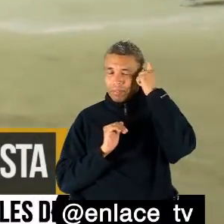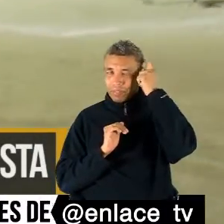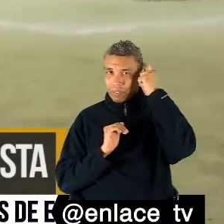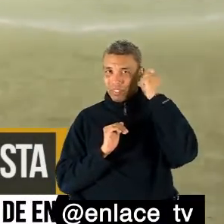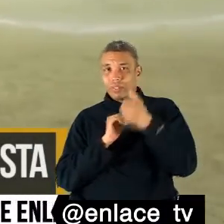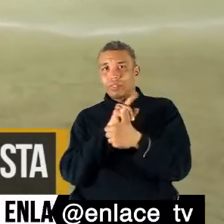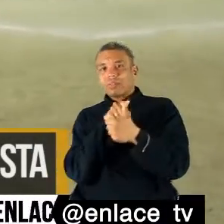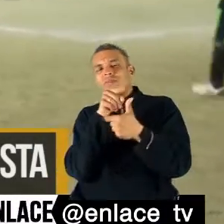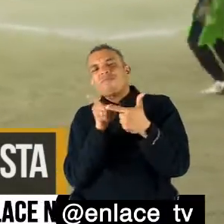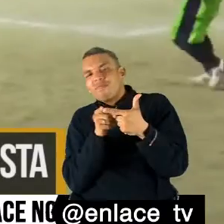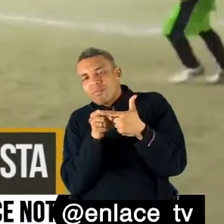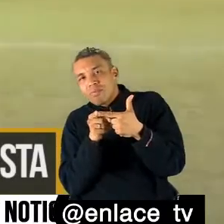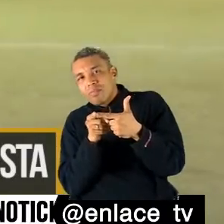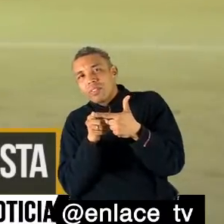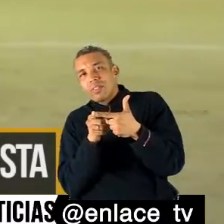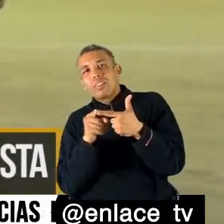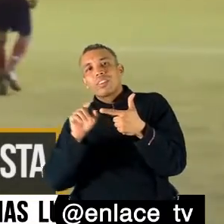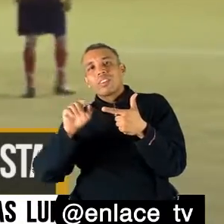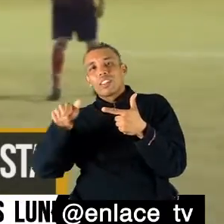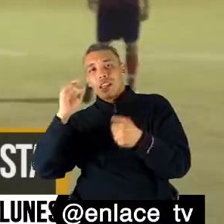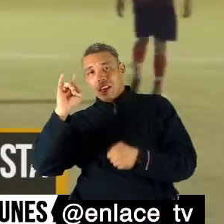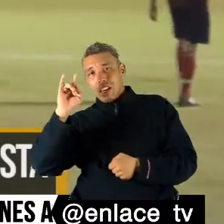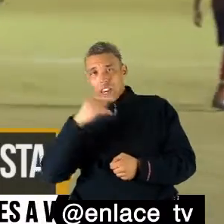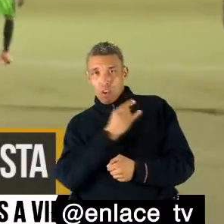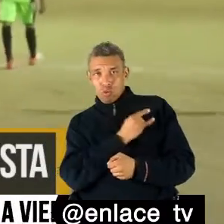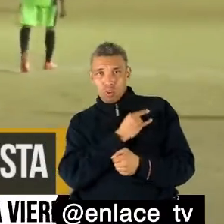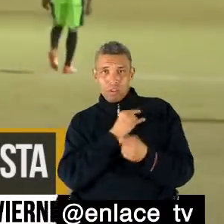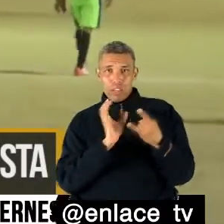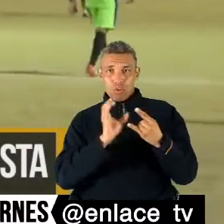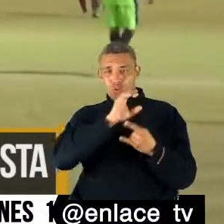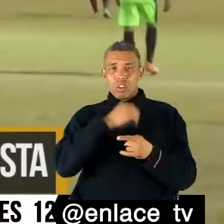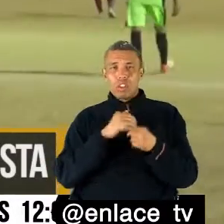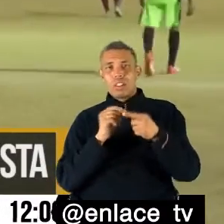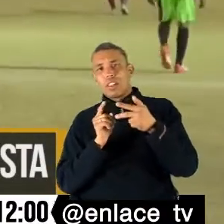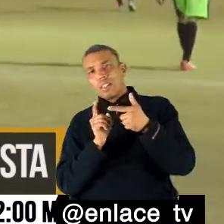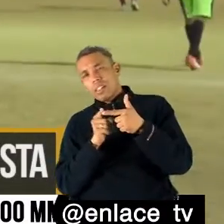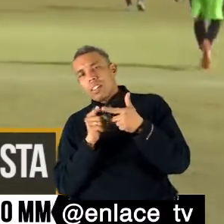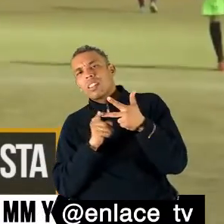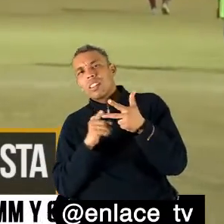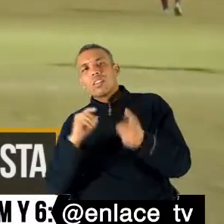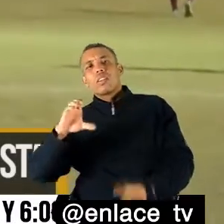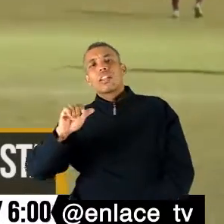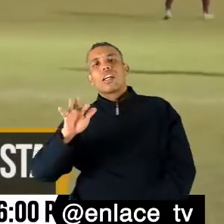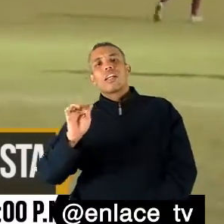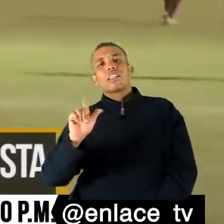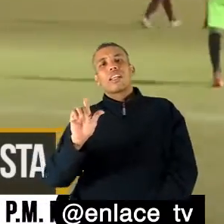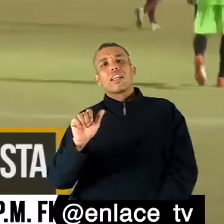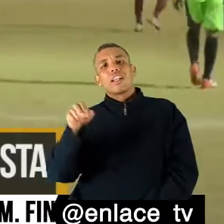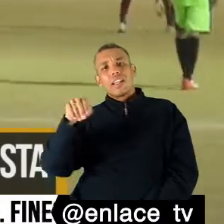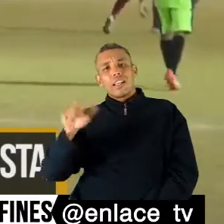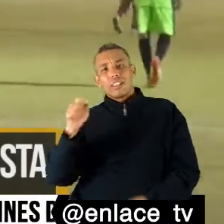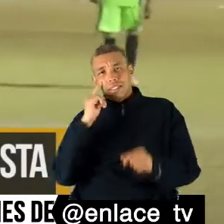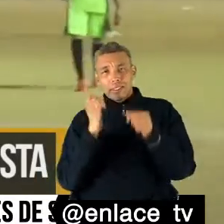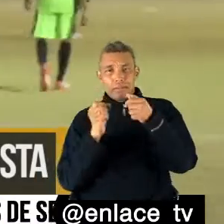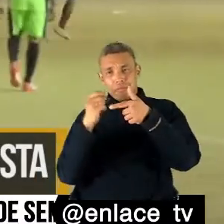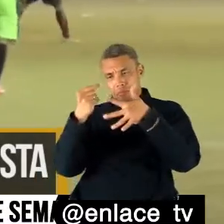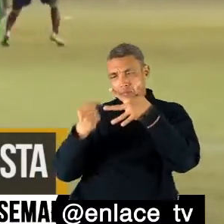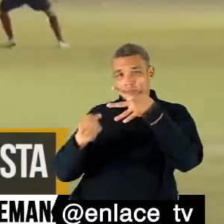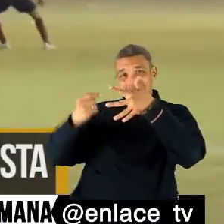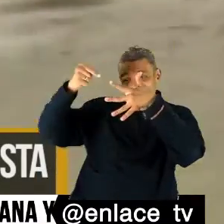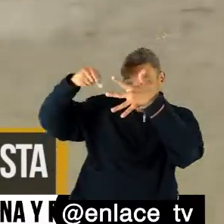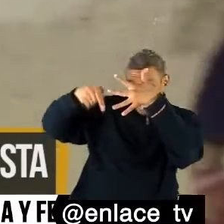Le sigue en el segundo puesto UCC con 14 unidades y tercero Catalanes con 10 puntos. En el fondo de la tabla de posiciones están